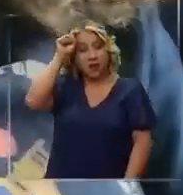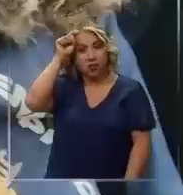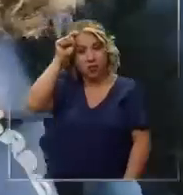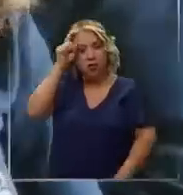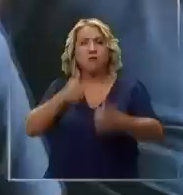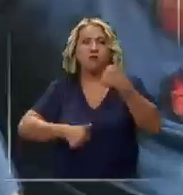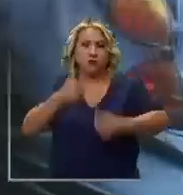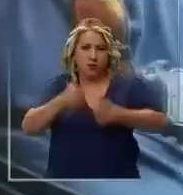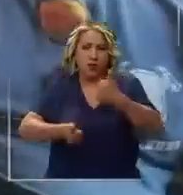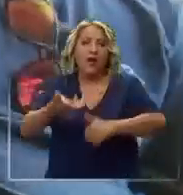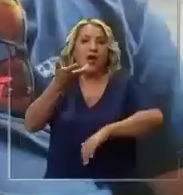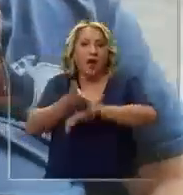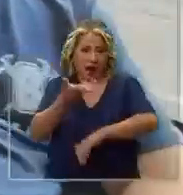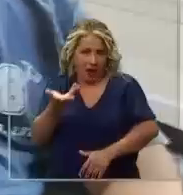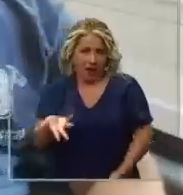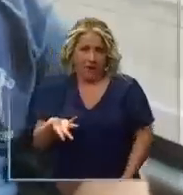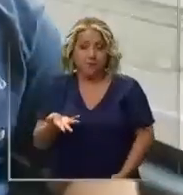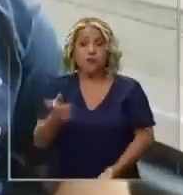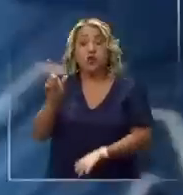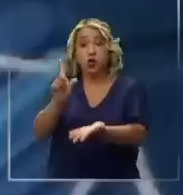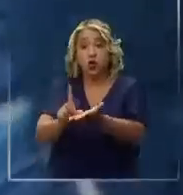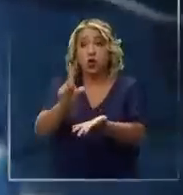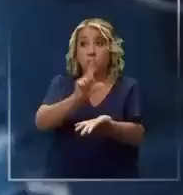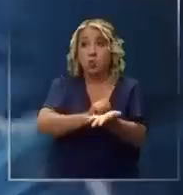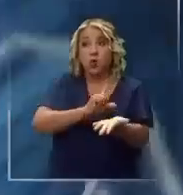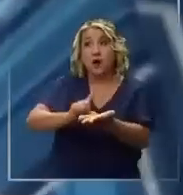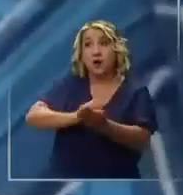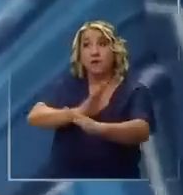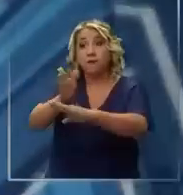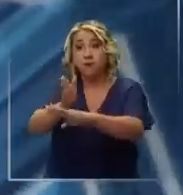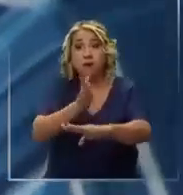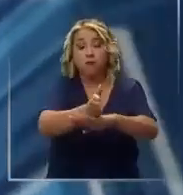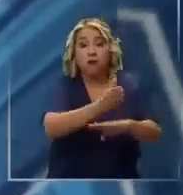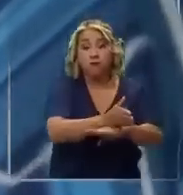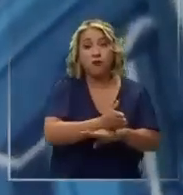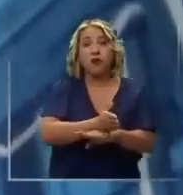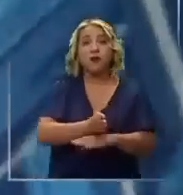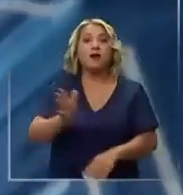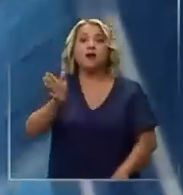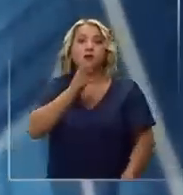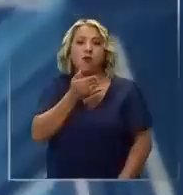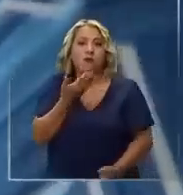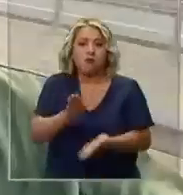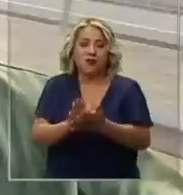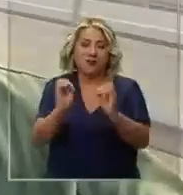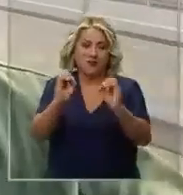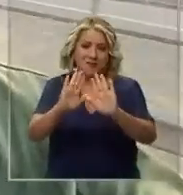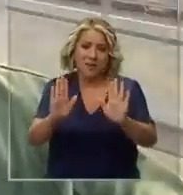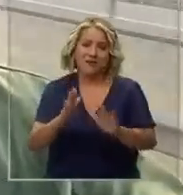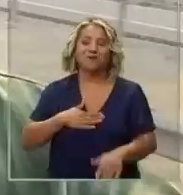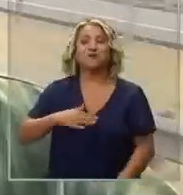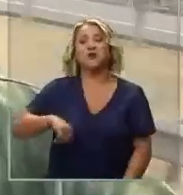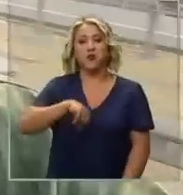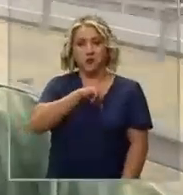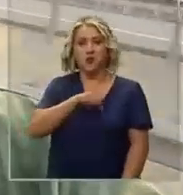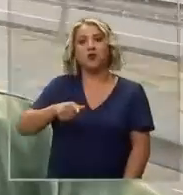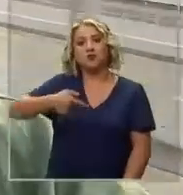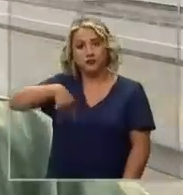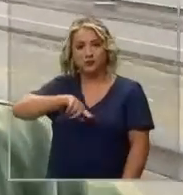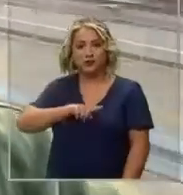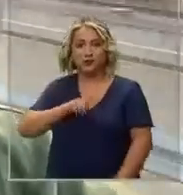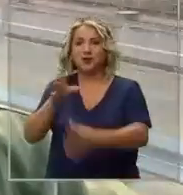tiene, puede decir que en los lugares donde atendió no tuvimos vías que lamentar. Y eso nos lleva de orgullo del